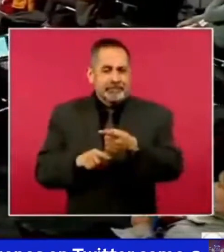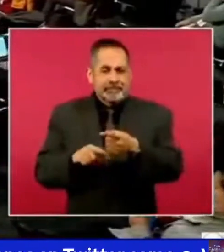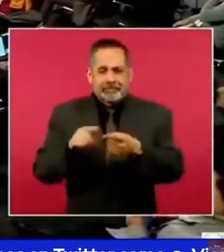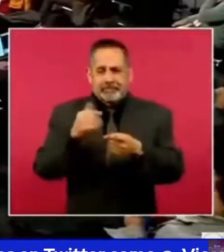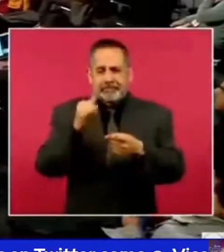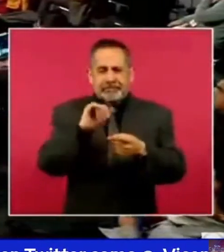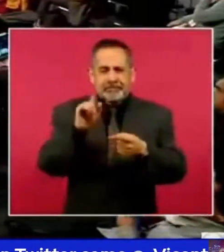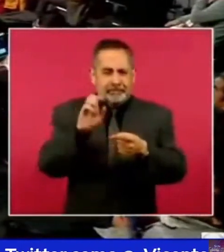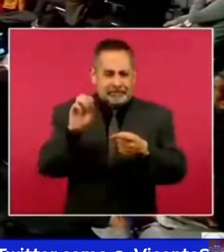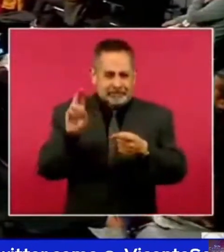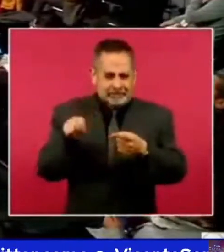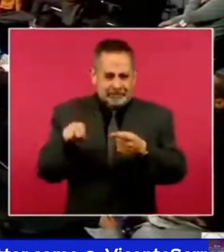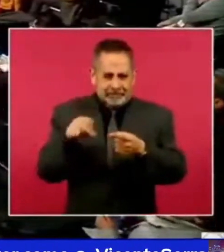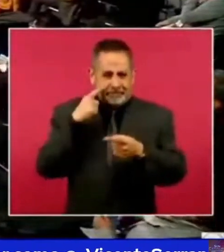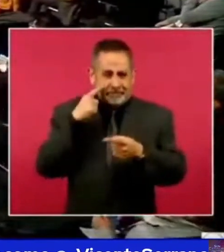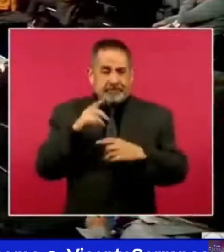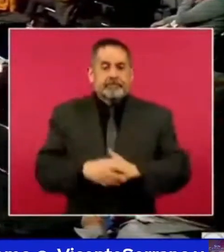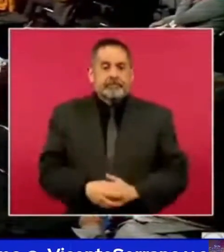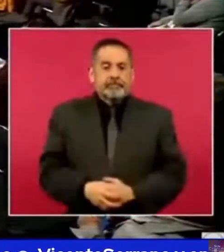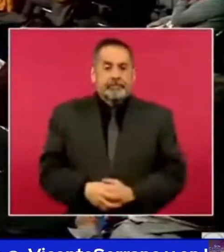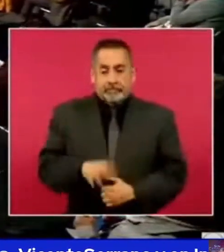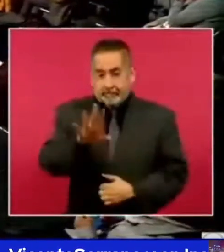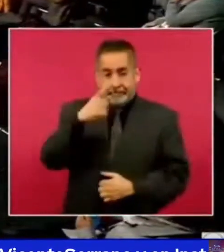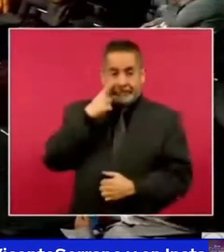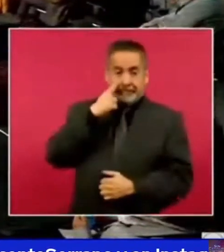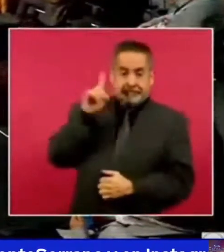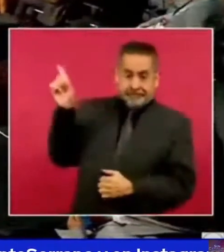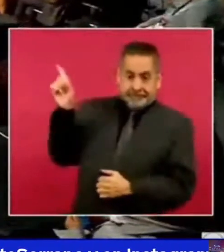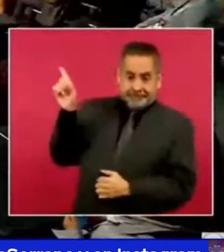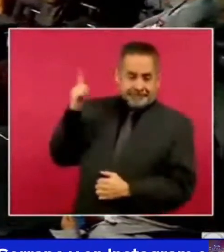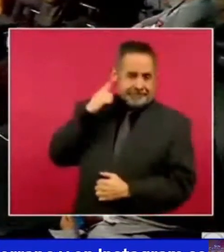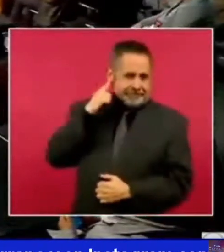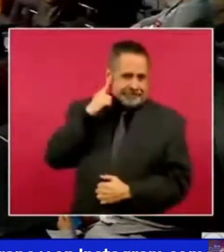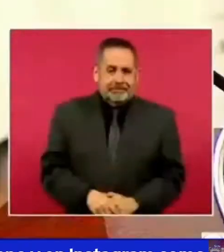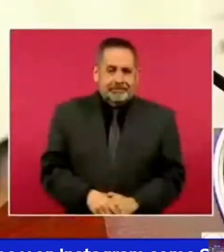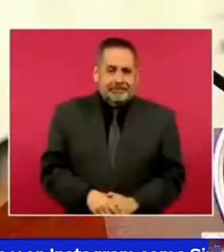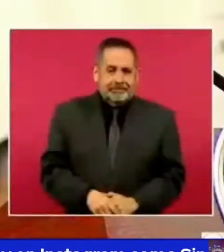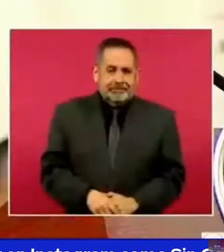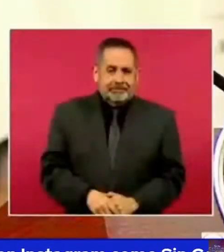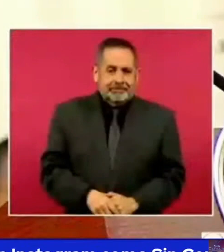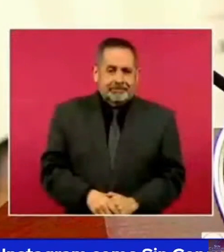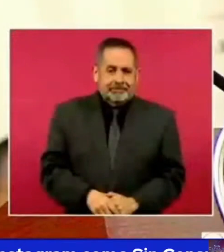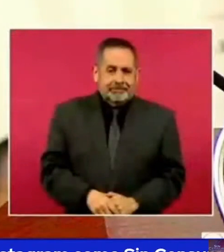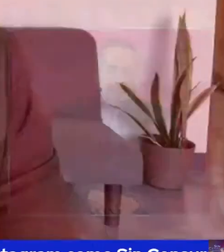Yasmín, a ver, vamos a escuchar, porque esto no se...